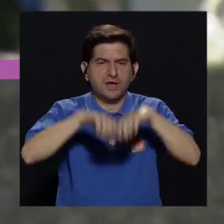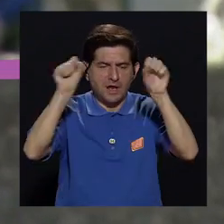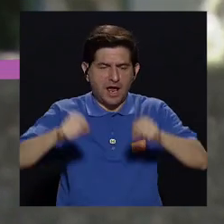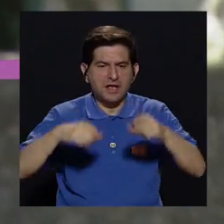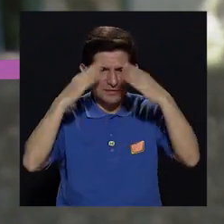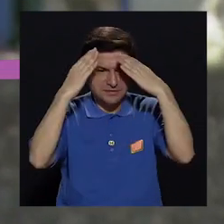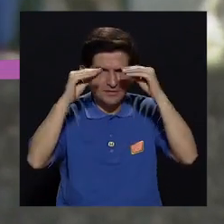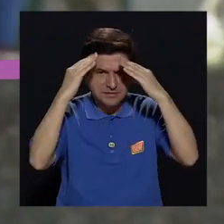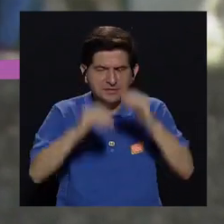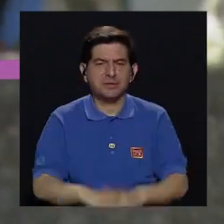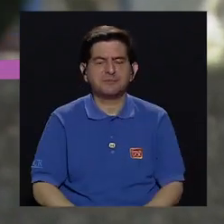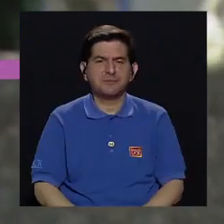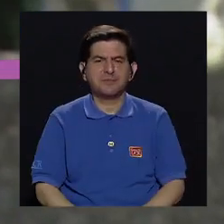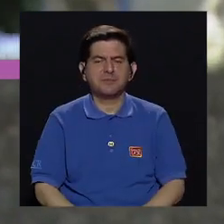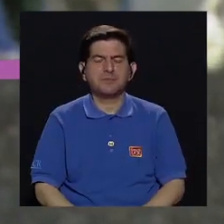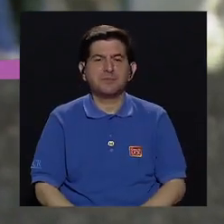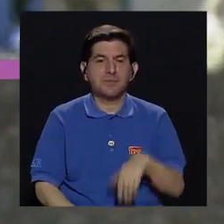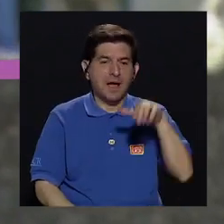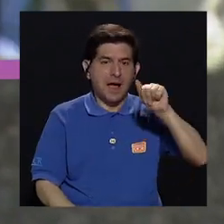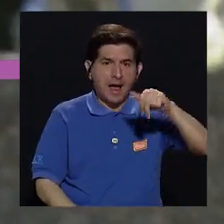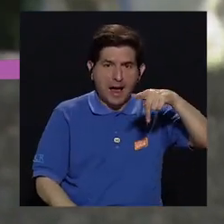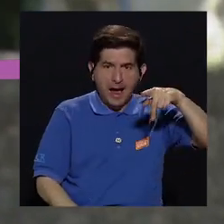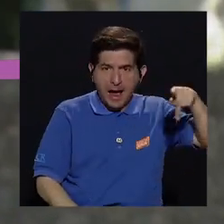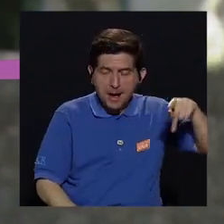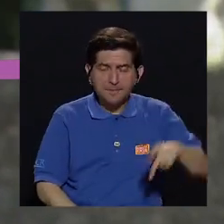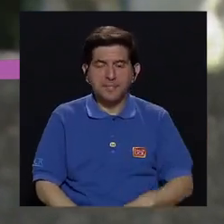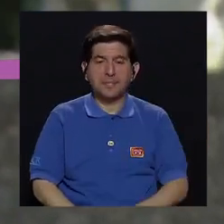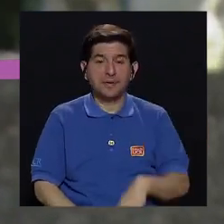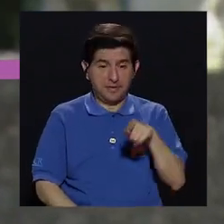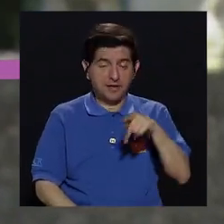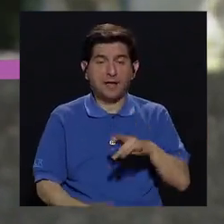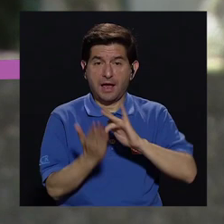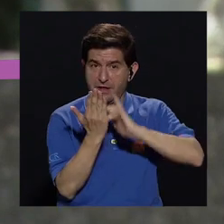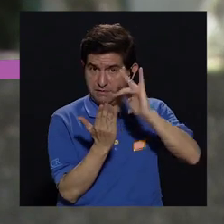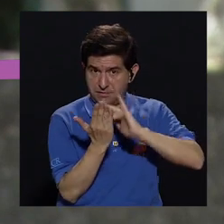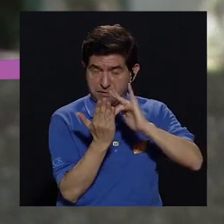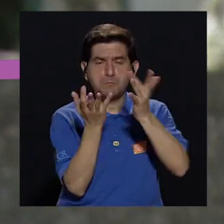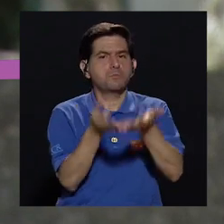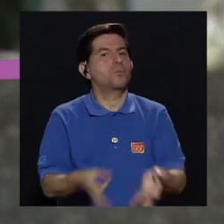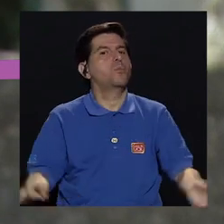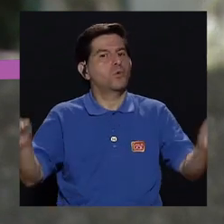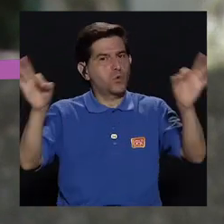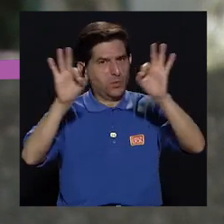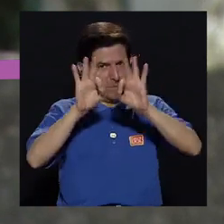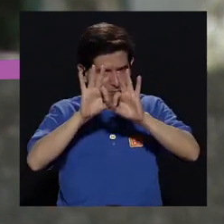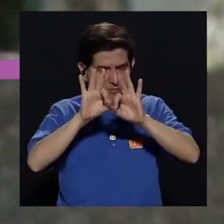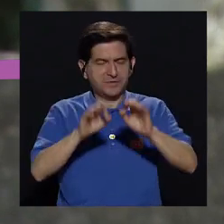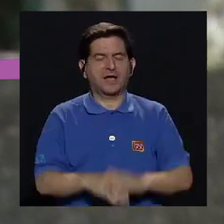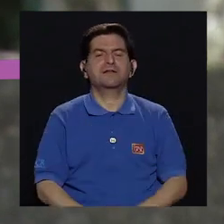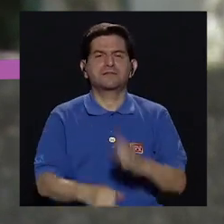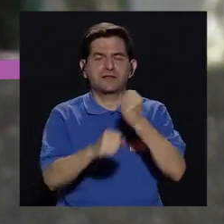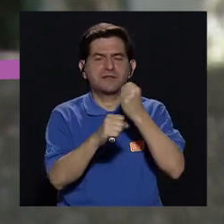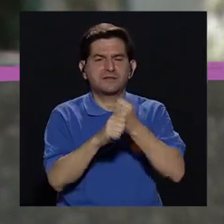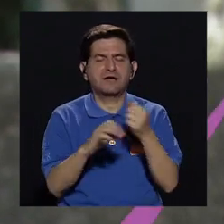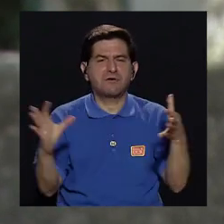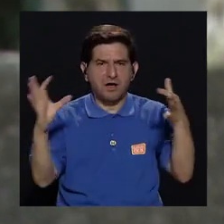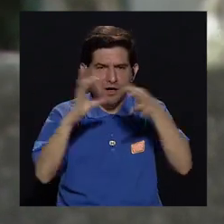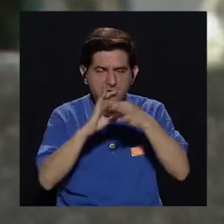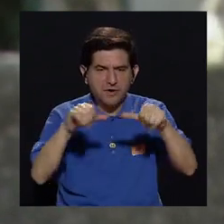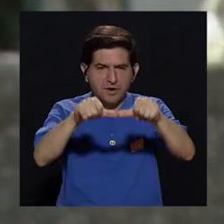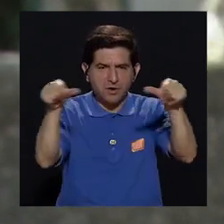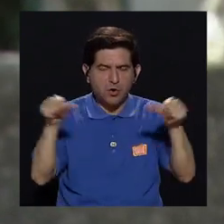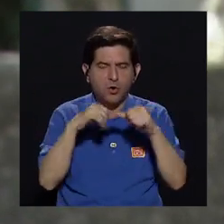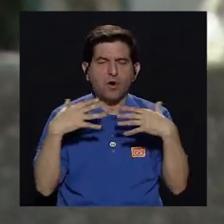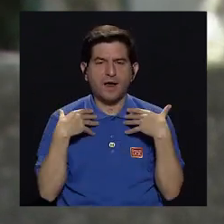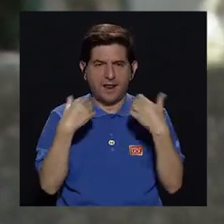de información, aplicaciones para los teléfonos, y era importante trabajar en conjunto con el